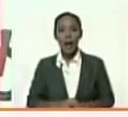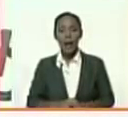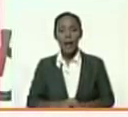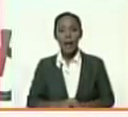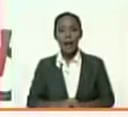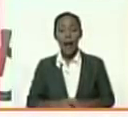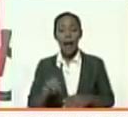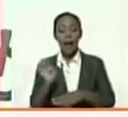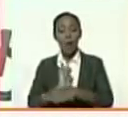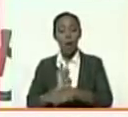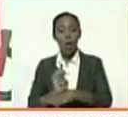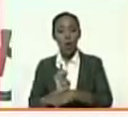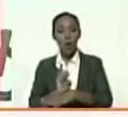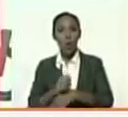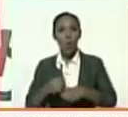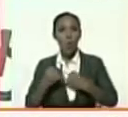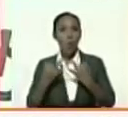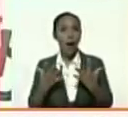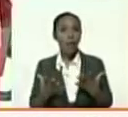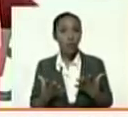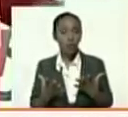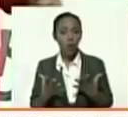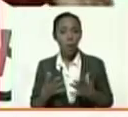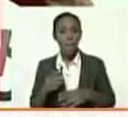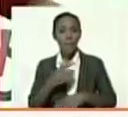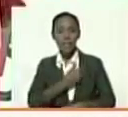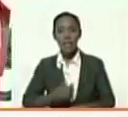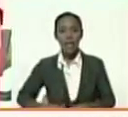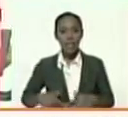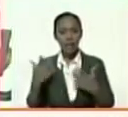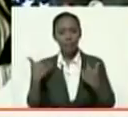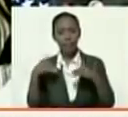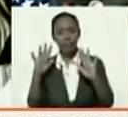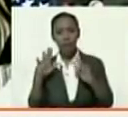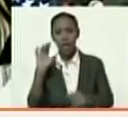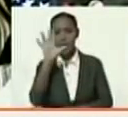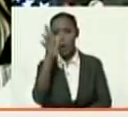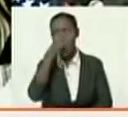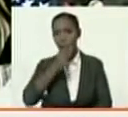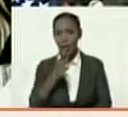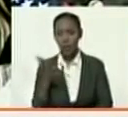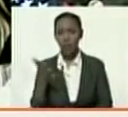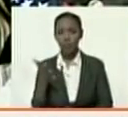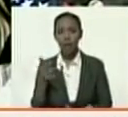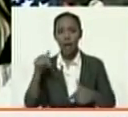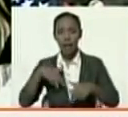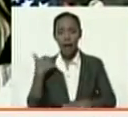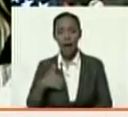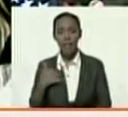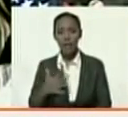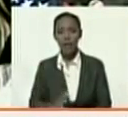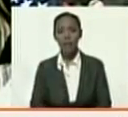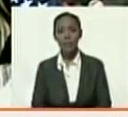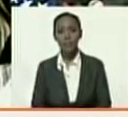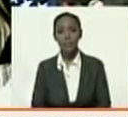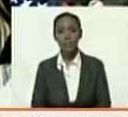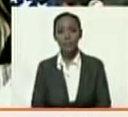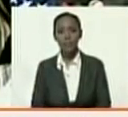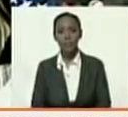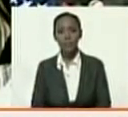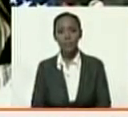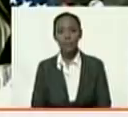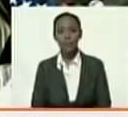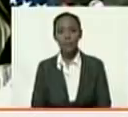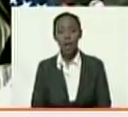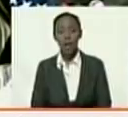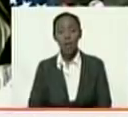en Ecuador, ¿cuántos presidentes hubo en los 5 años previos a Néstor Kirchner en Argentina? Solo te hablo